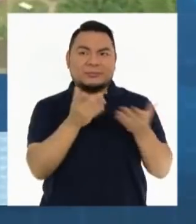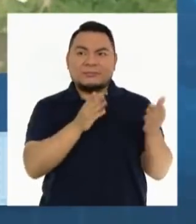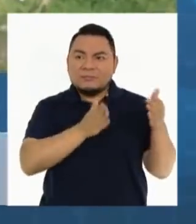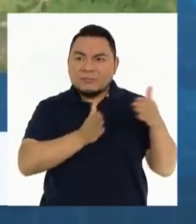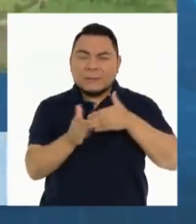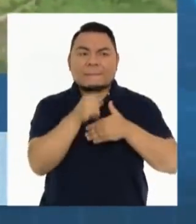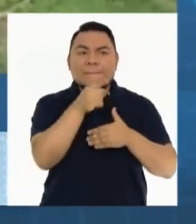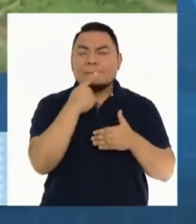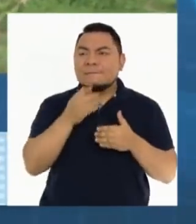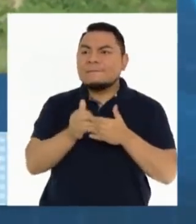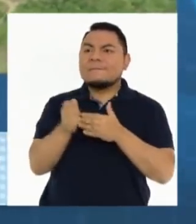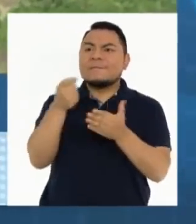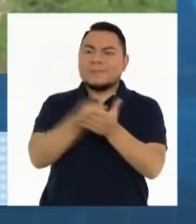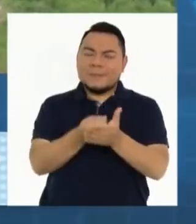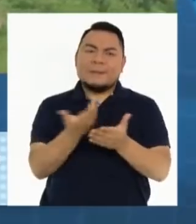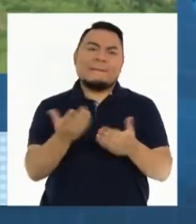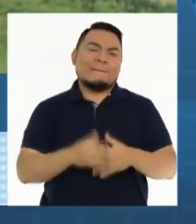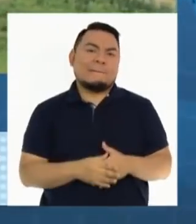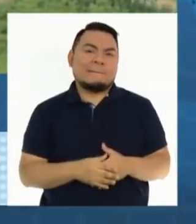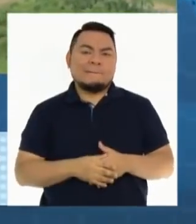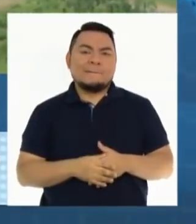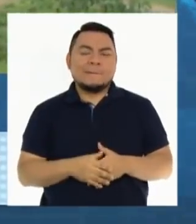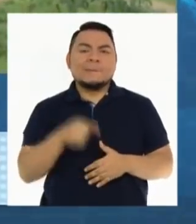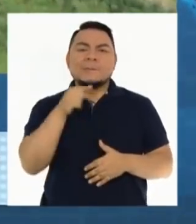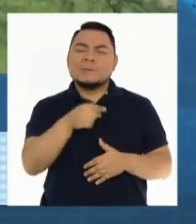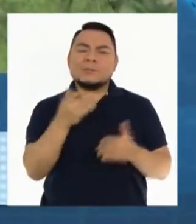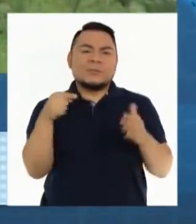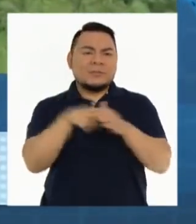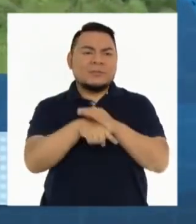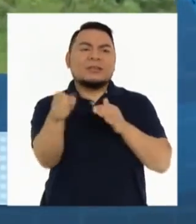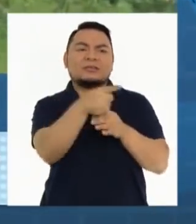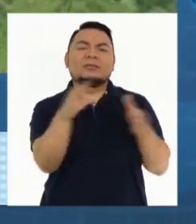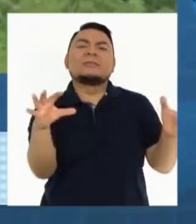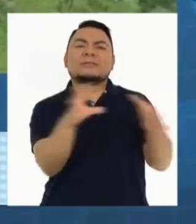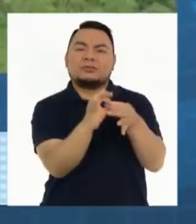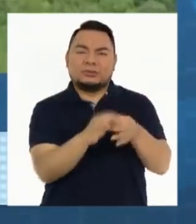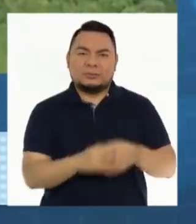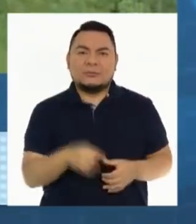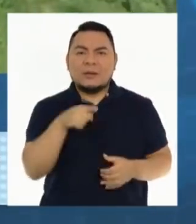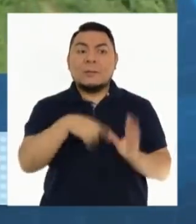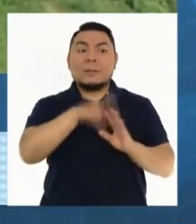supuesto. Ese es un crimen, pues, asociado, ¿no?